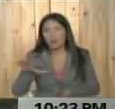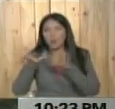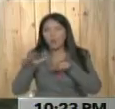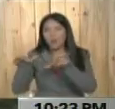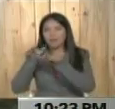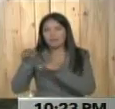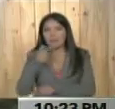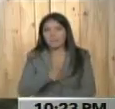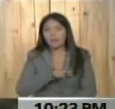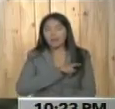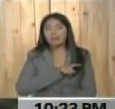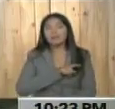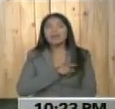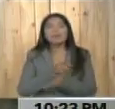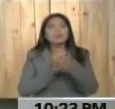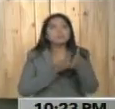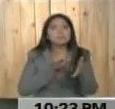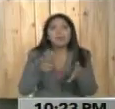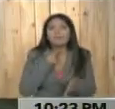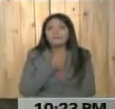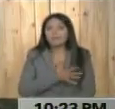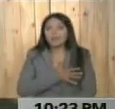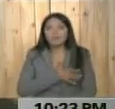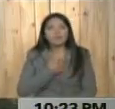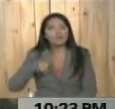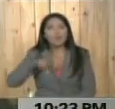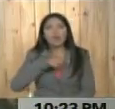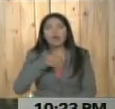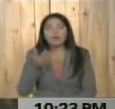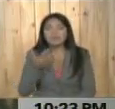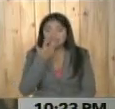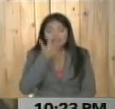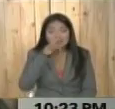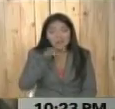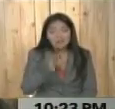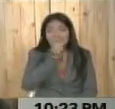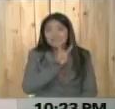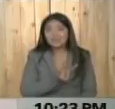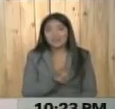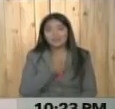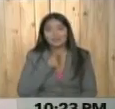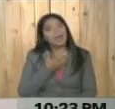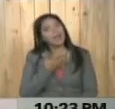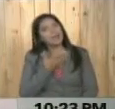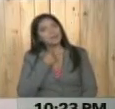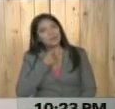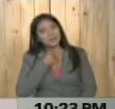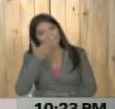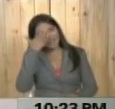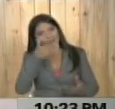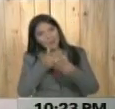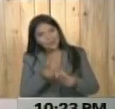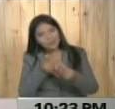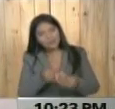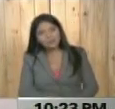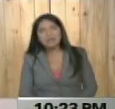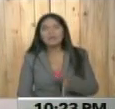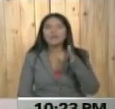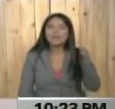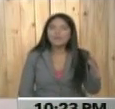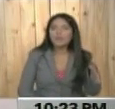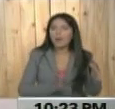Y hemos estado encantados de estar estos días en Venezuela. Qué alegría conocerte. Hemos presentado en